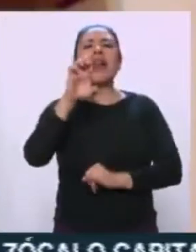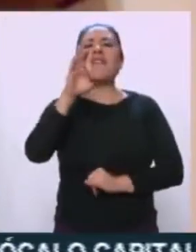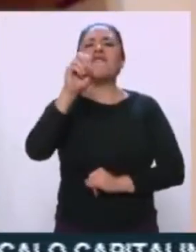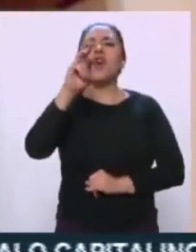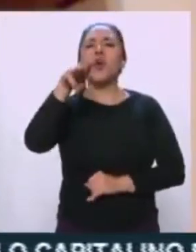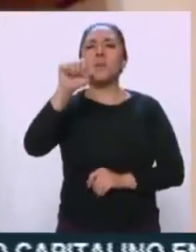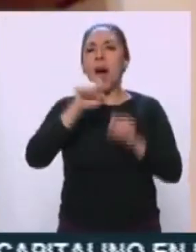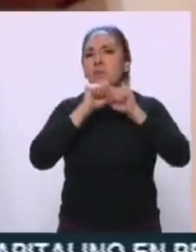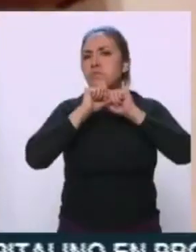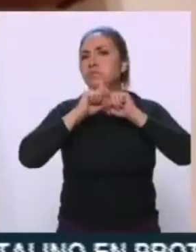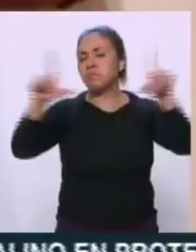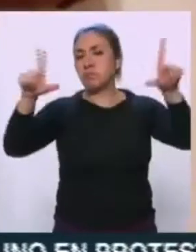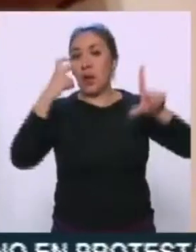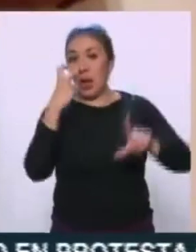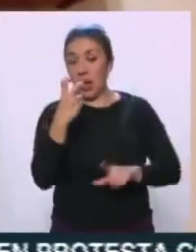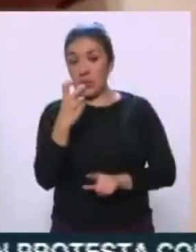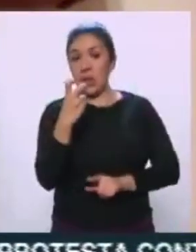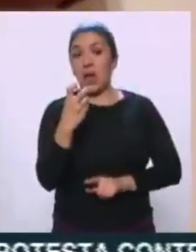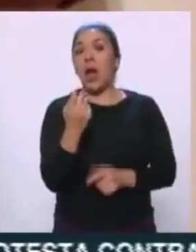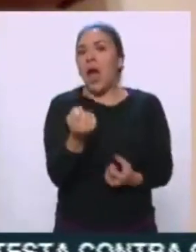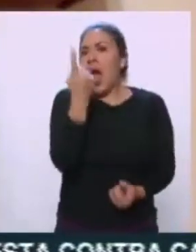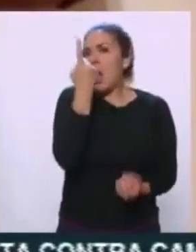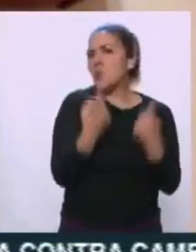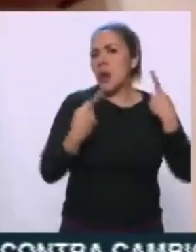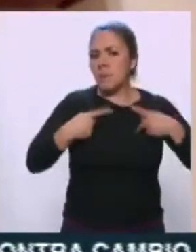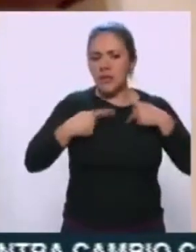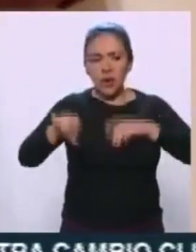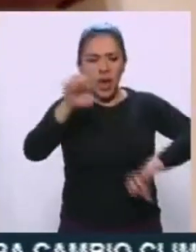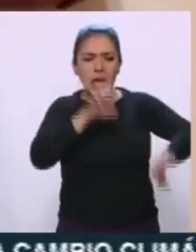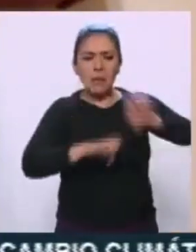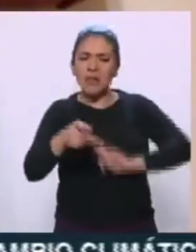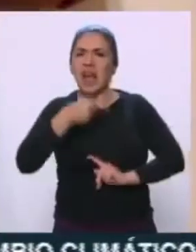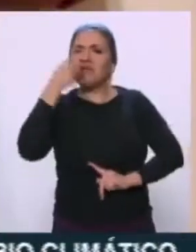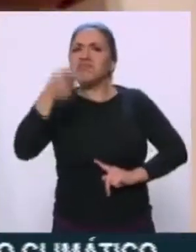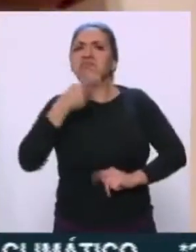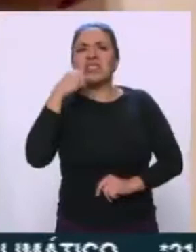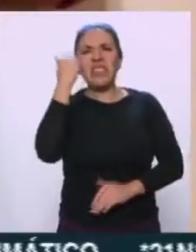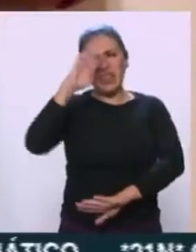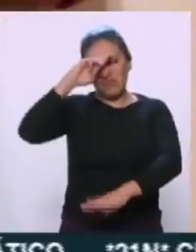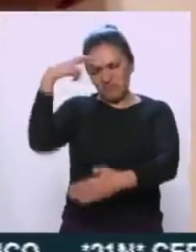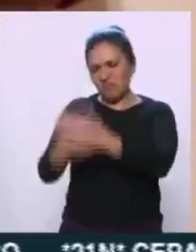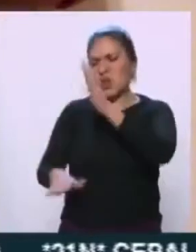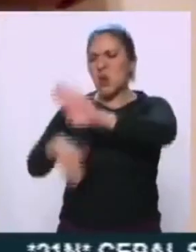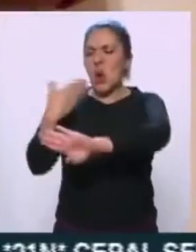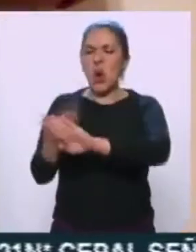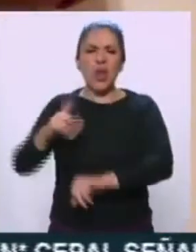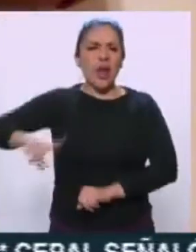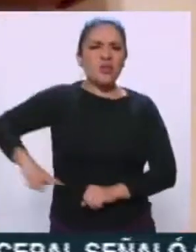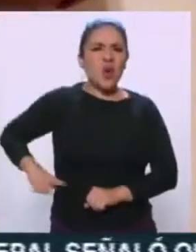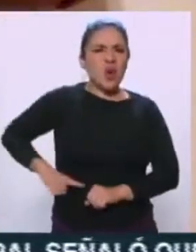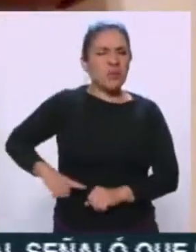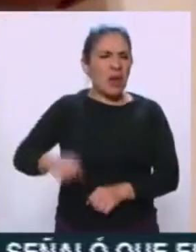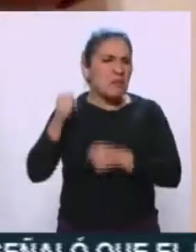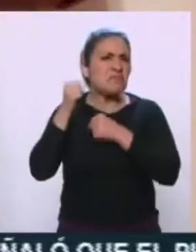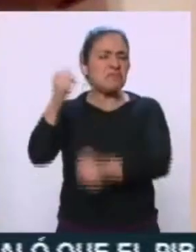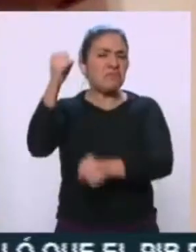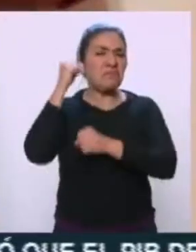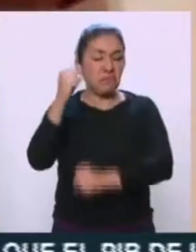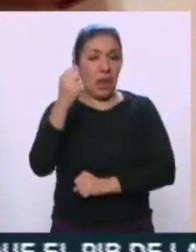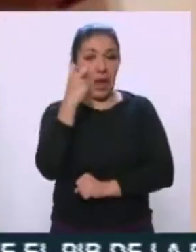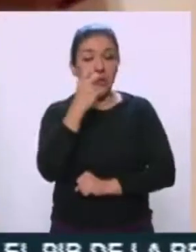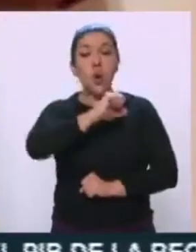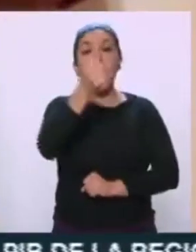Reforma. Ahí algunos empresarios hablaron de un golpe de Estado. Después ya